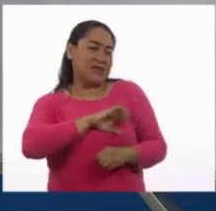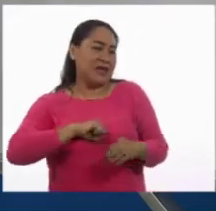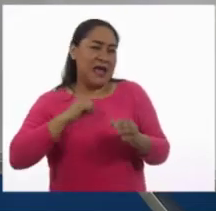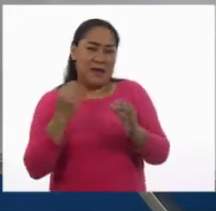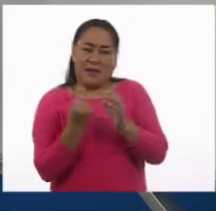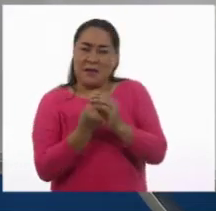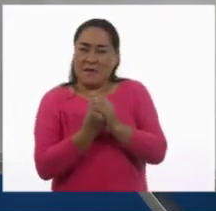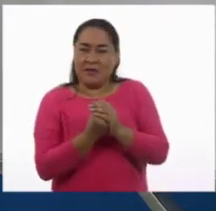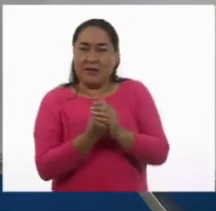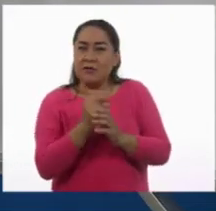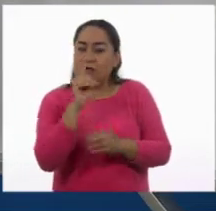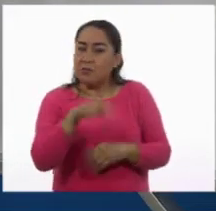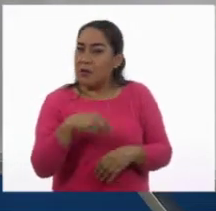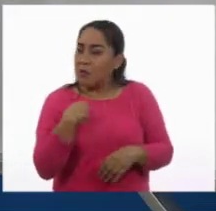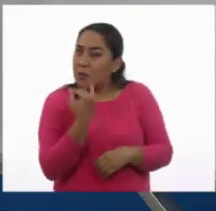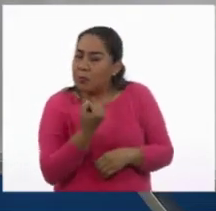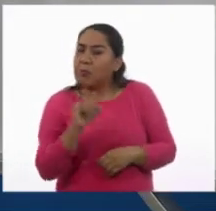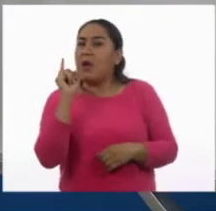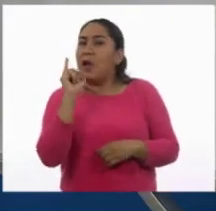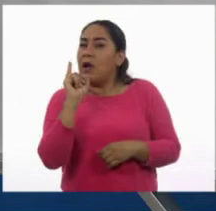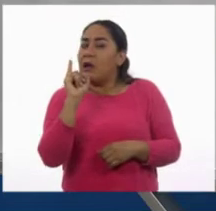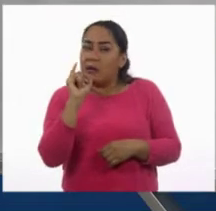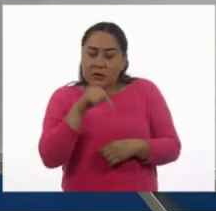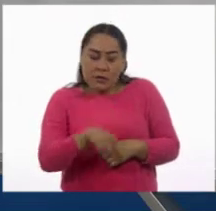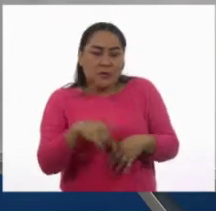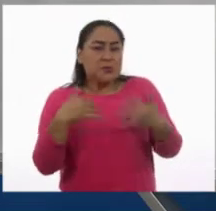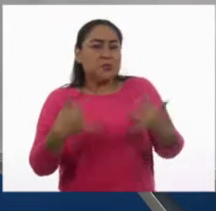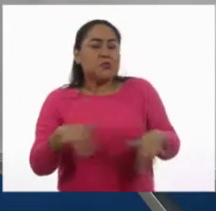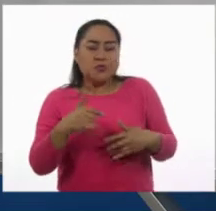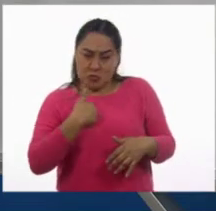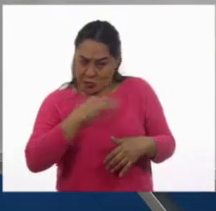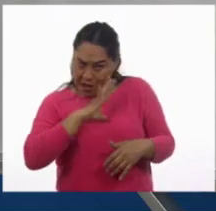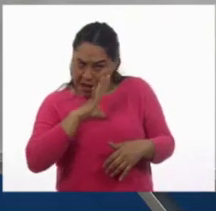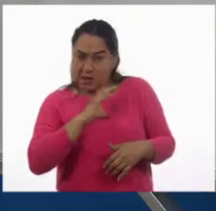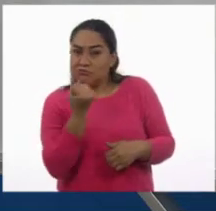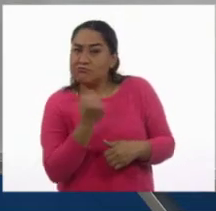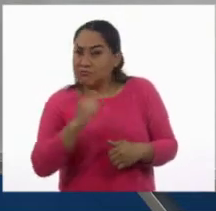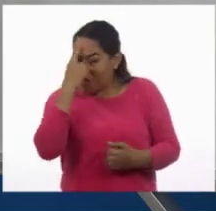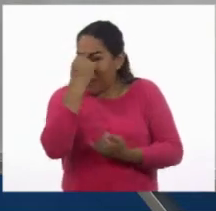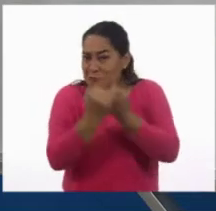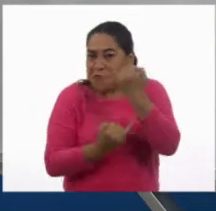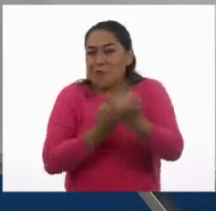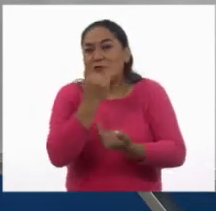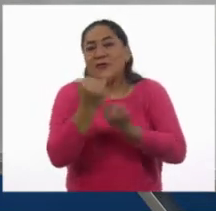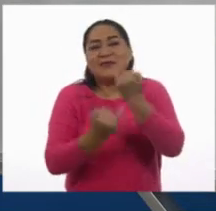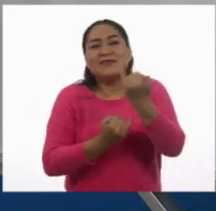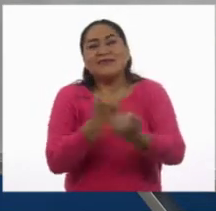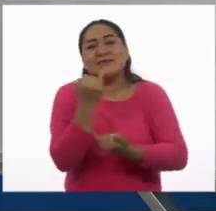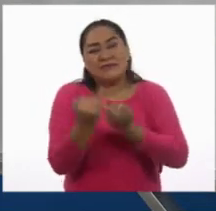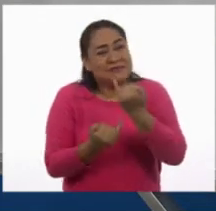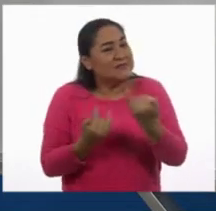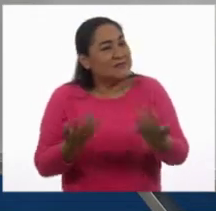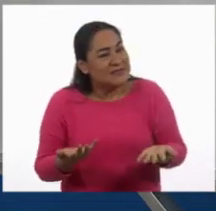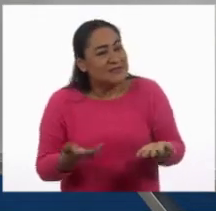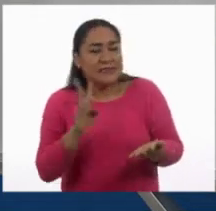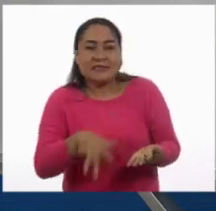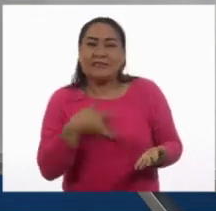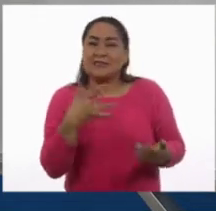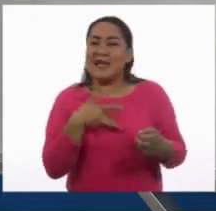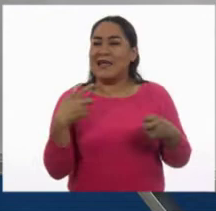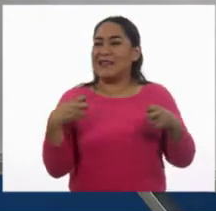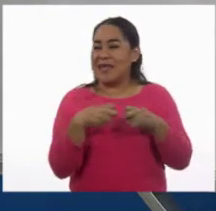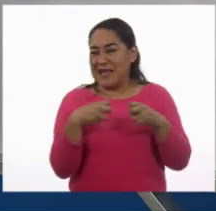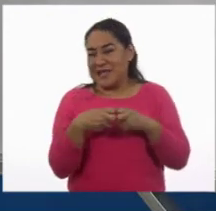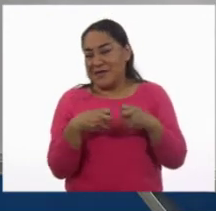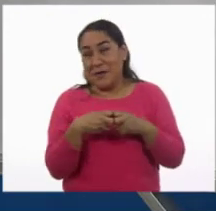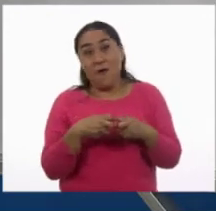en televisión ante tantas niñas y niños mi talento para jugar estos juegos de mesa. ¡Qué nervios! Y espero